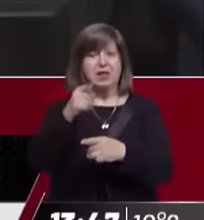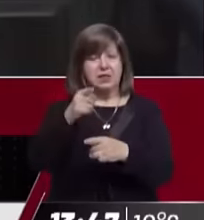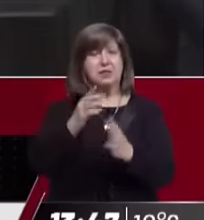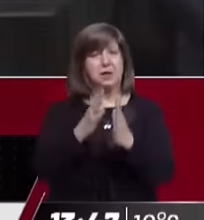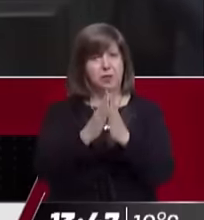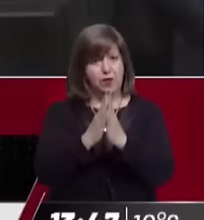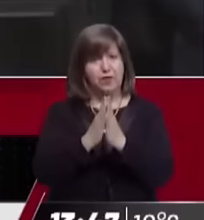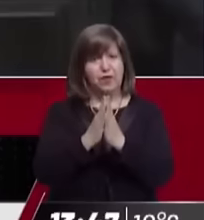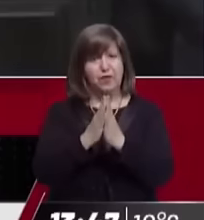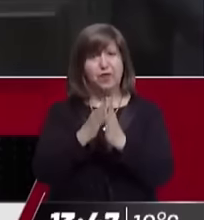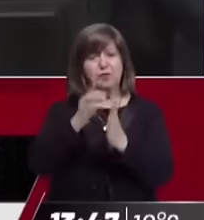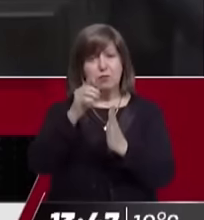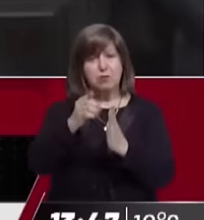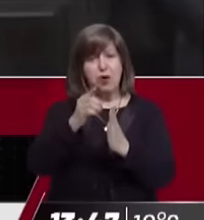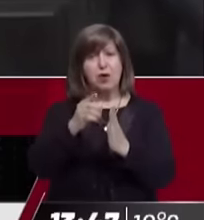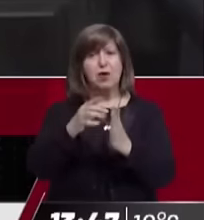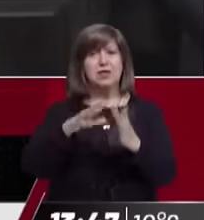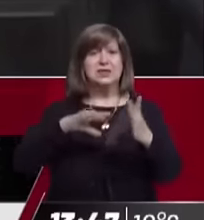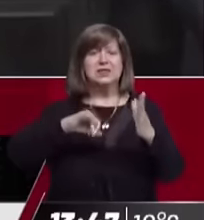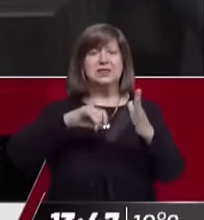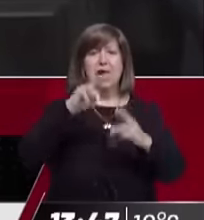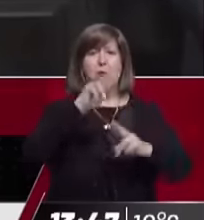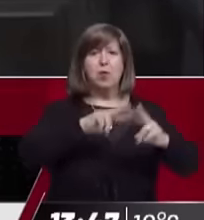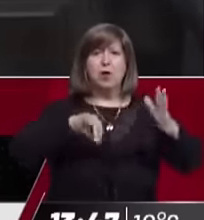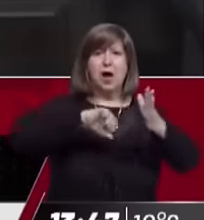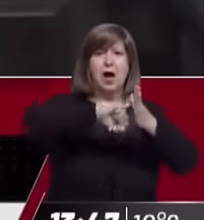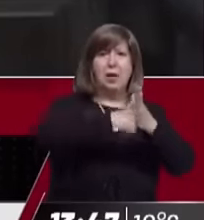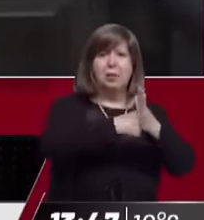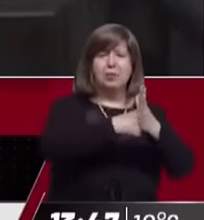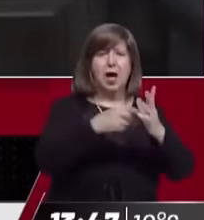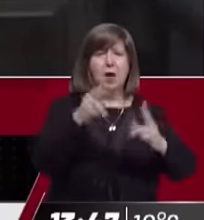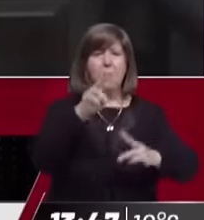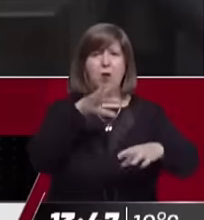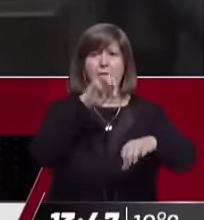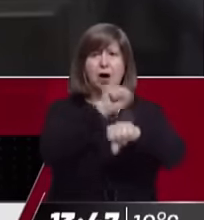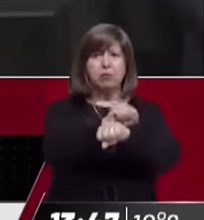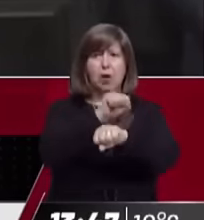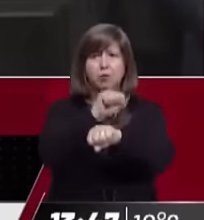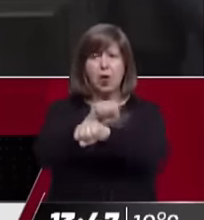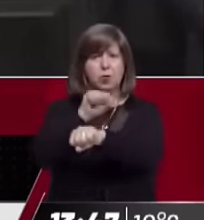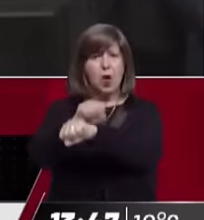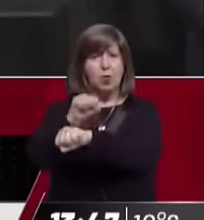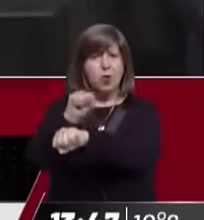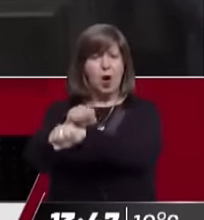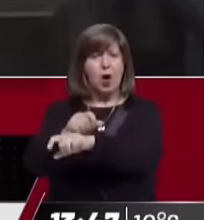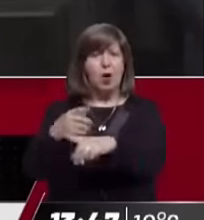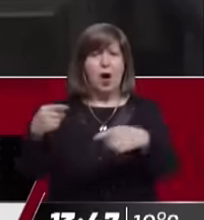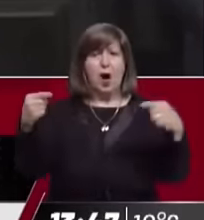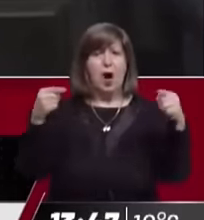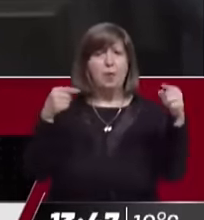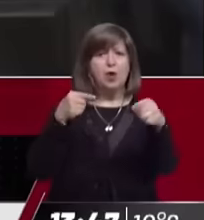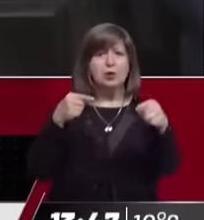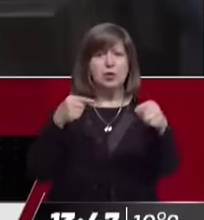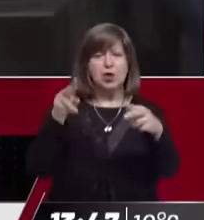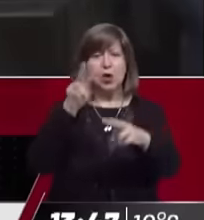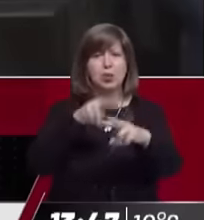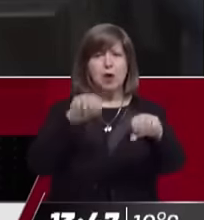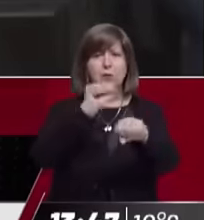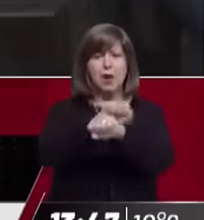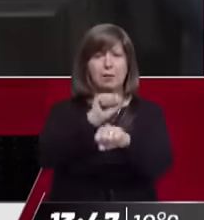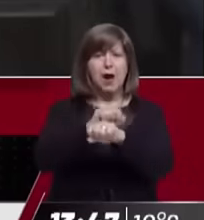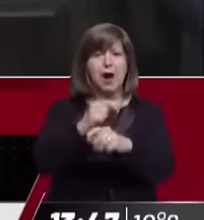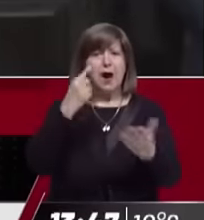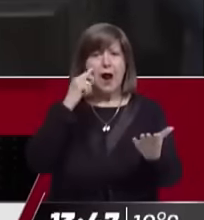deje sobre todo de reprimir a su gente, que deje de encarcelar opositores y que